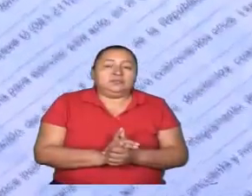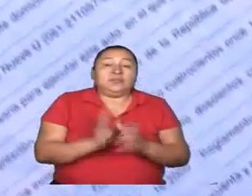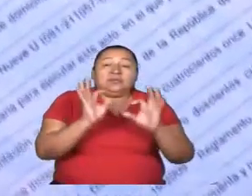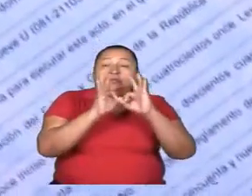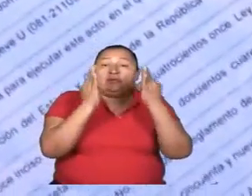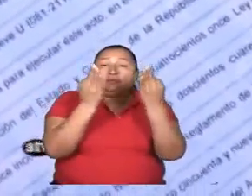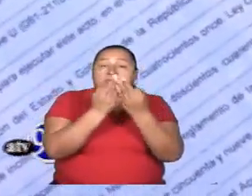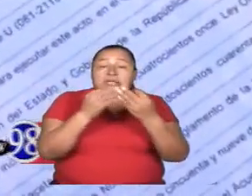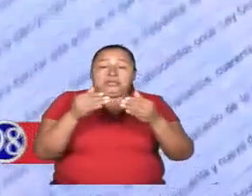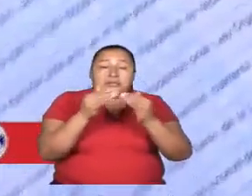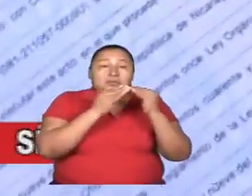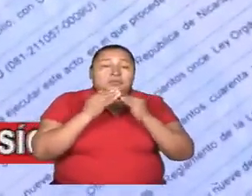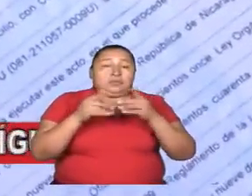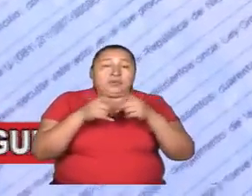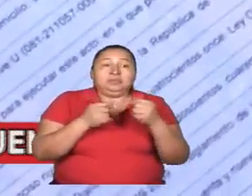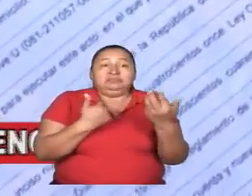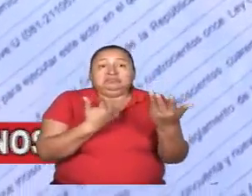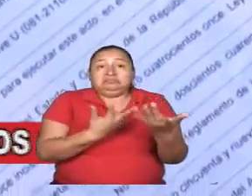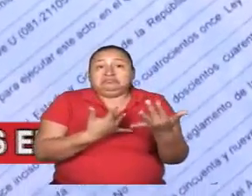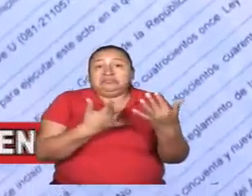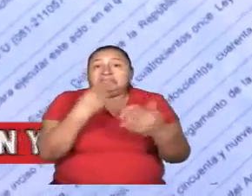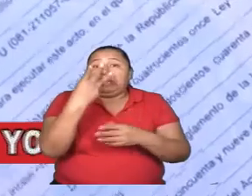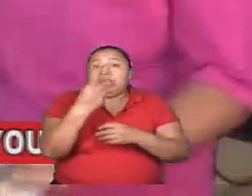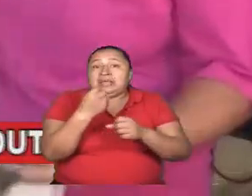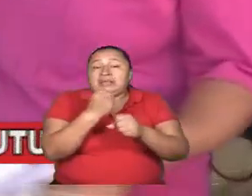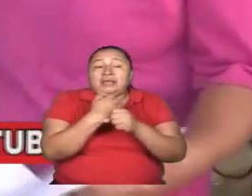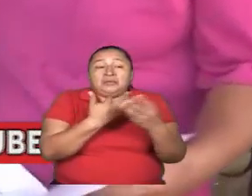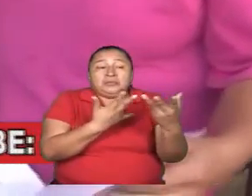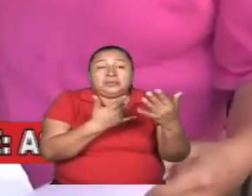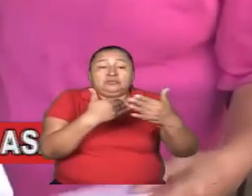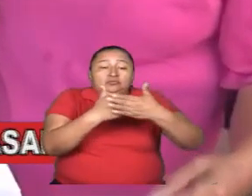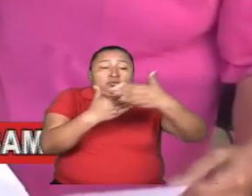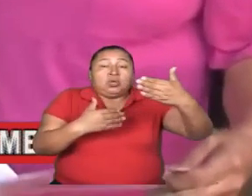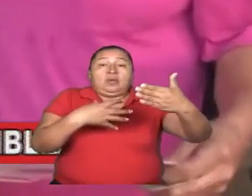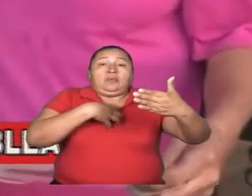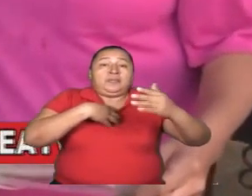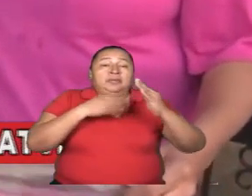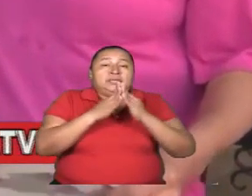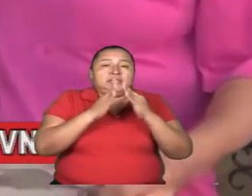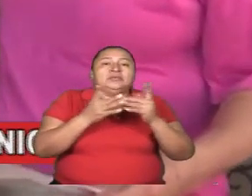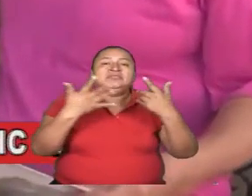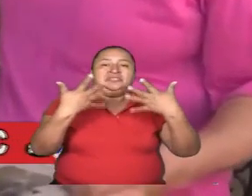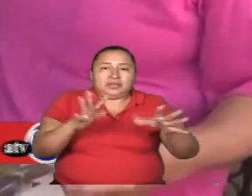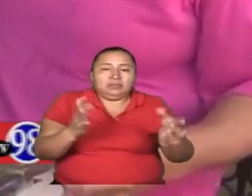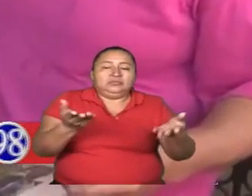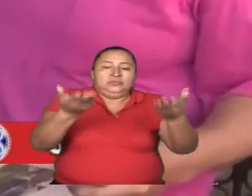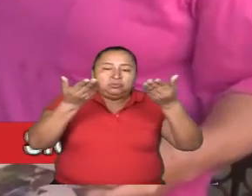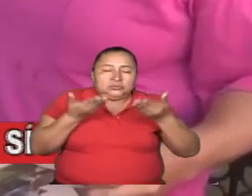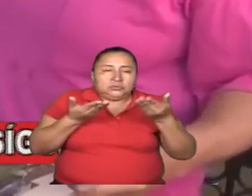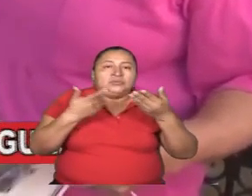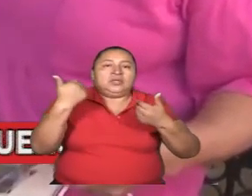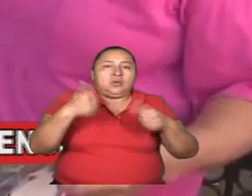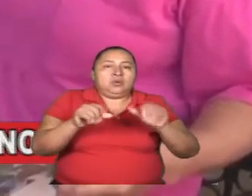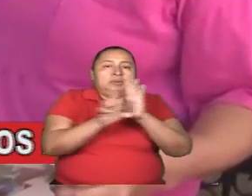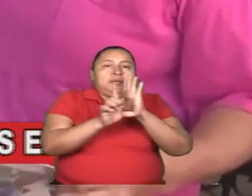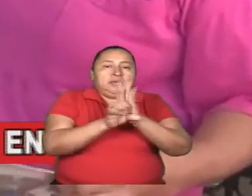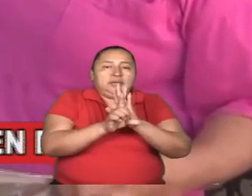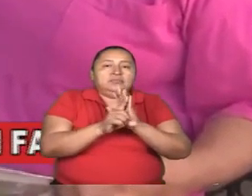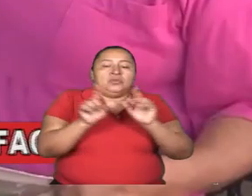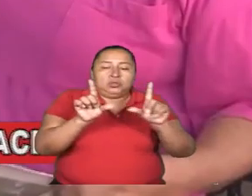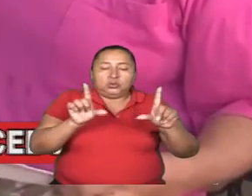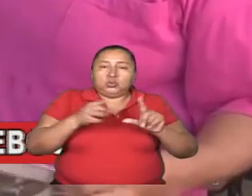Familias capitalinas que esperaron por más de 30 años su título de propiedad recibieron este documento jurídico que les da legalidad al